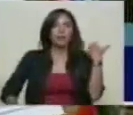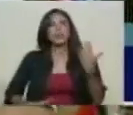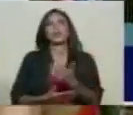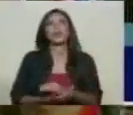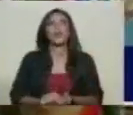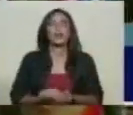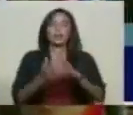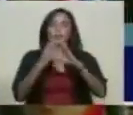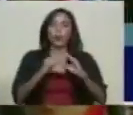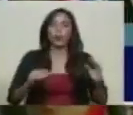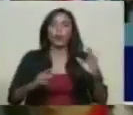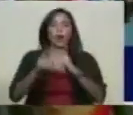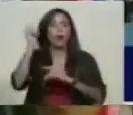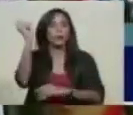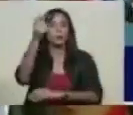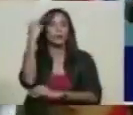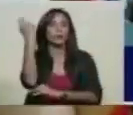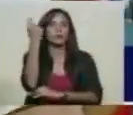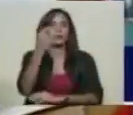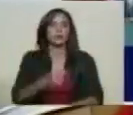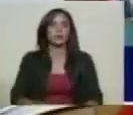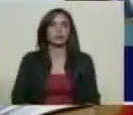Fernando?